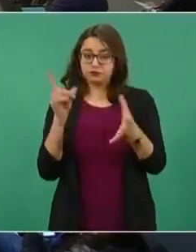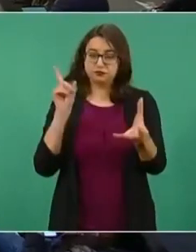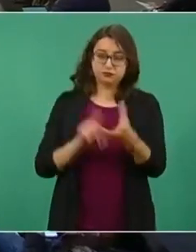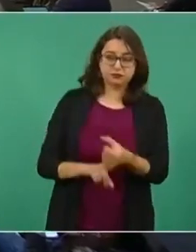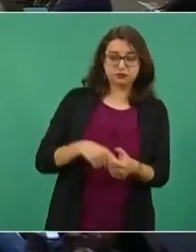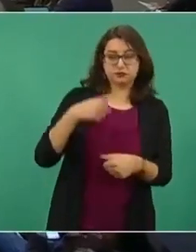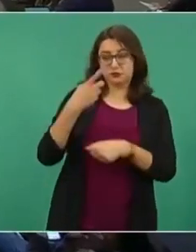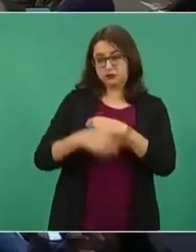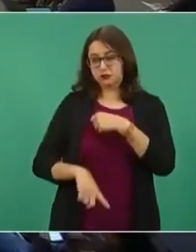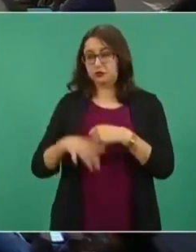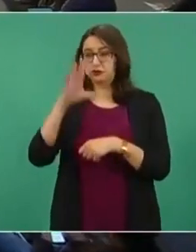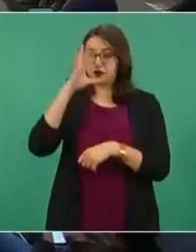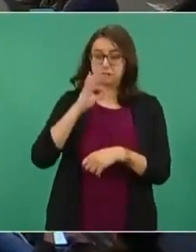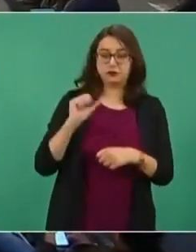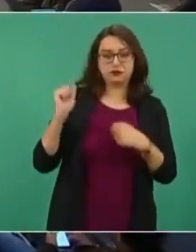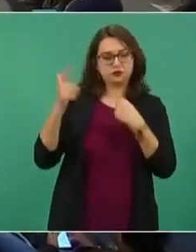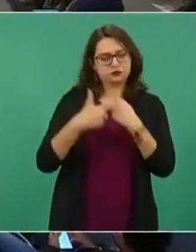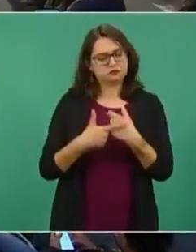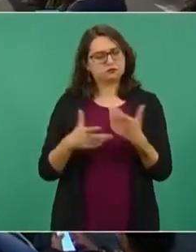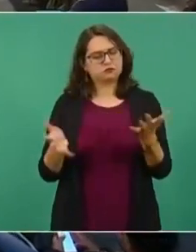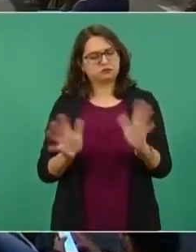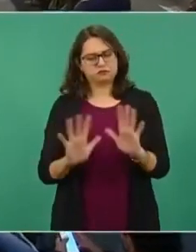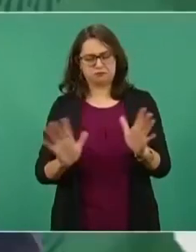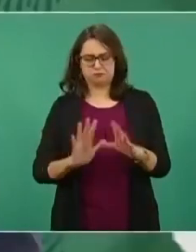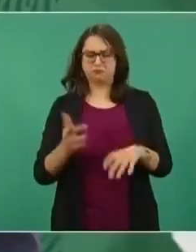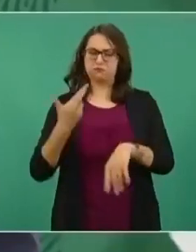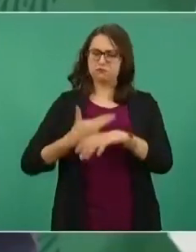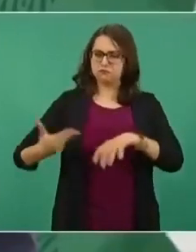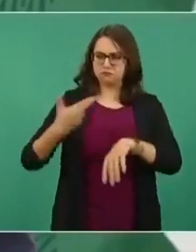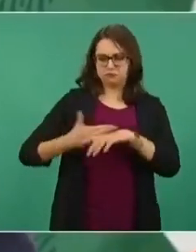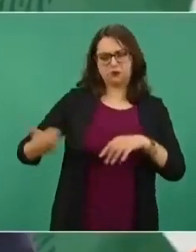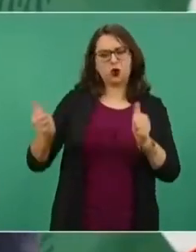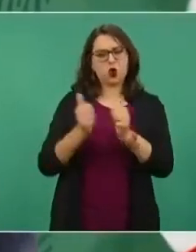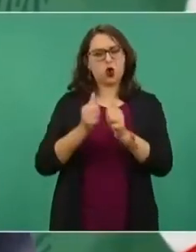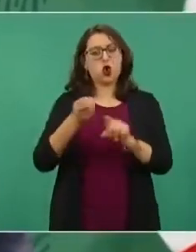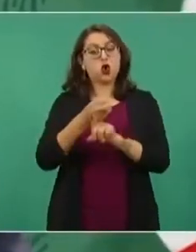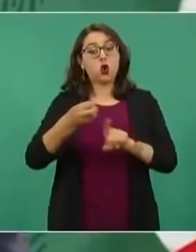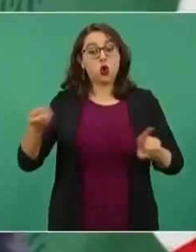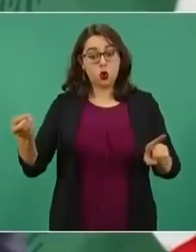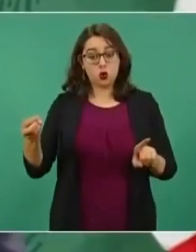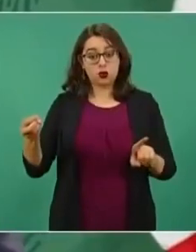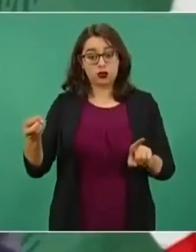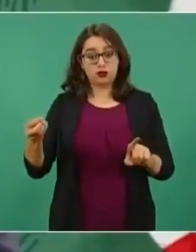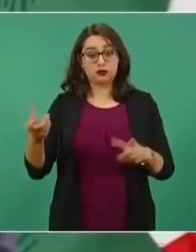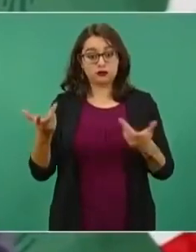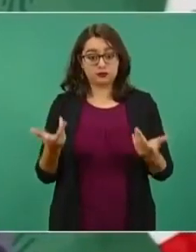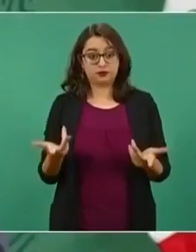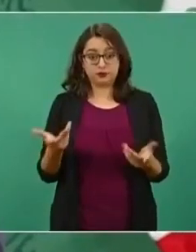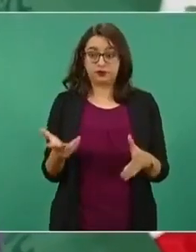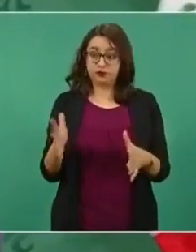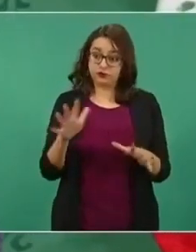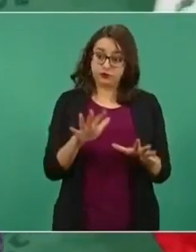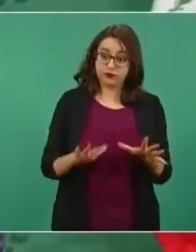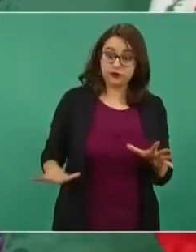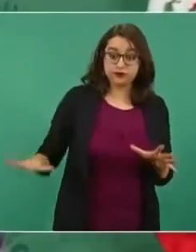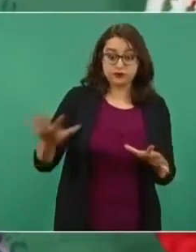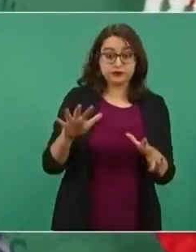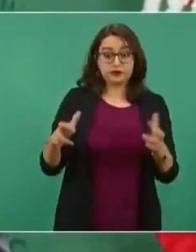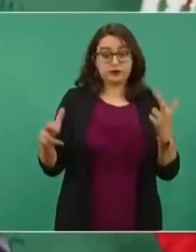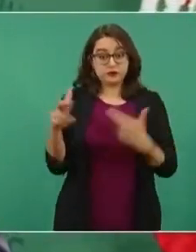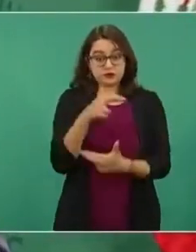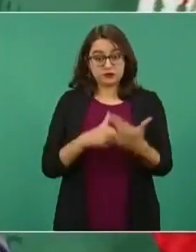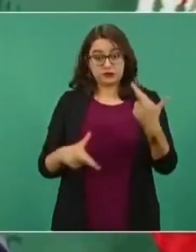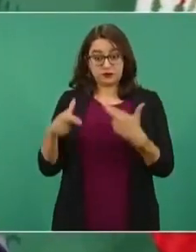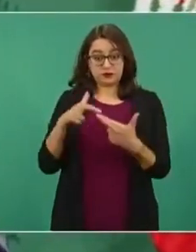a las que necesitan para la construcción del aeropuerto de Tulum. Son 1.200. No son hombres de negocios y